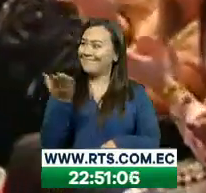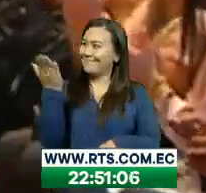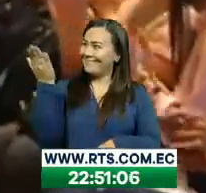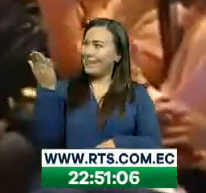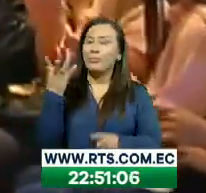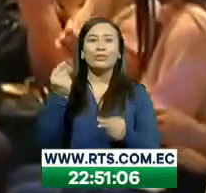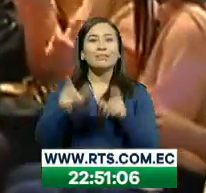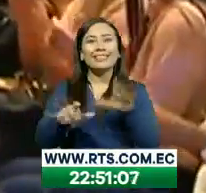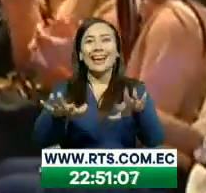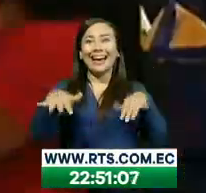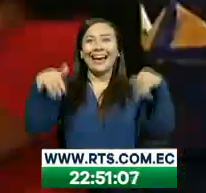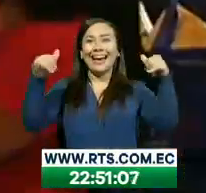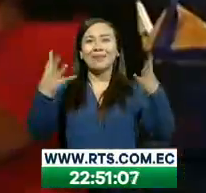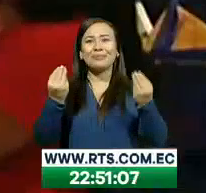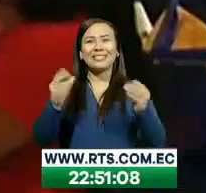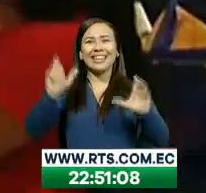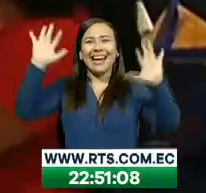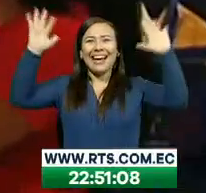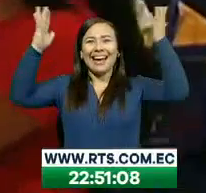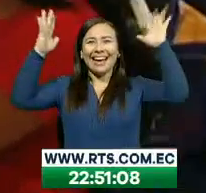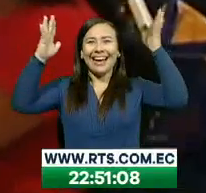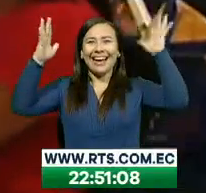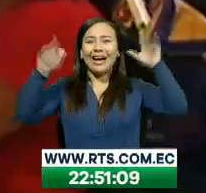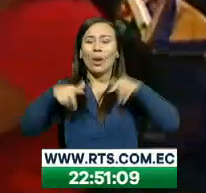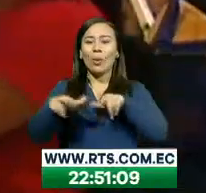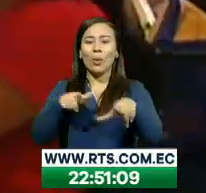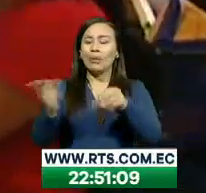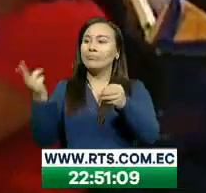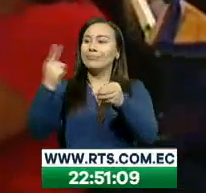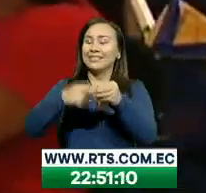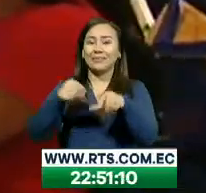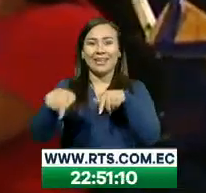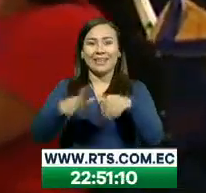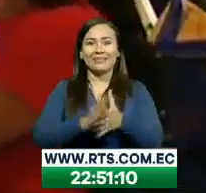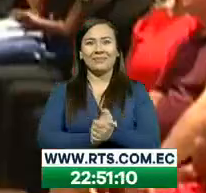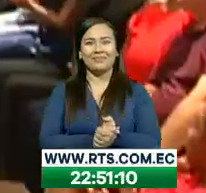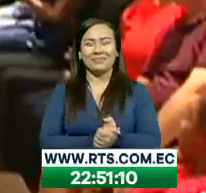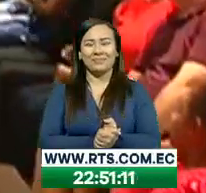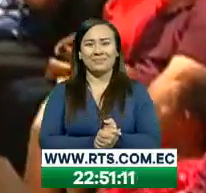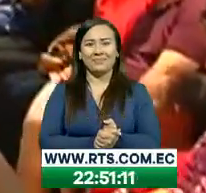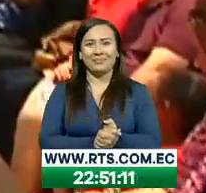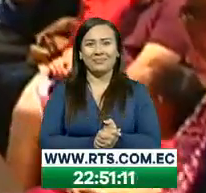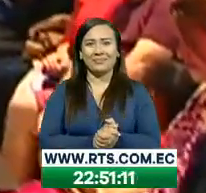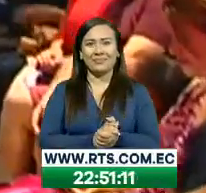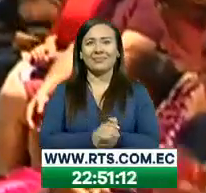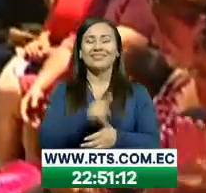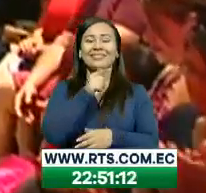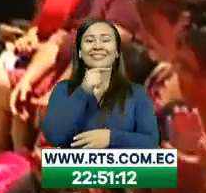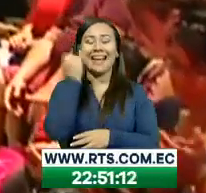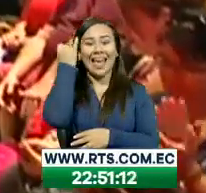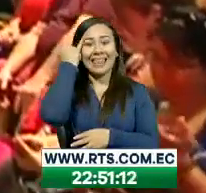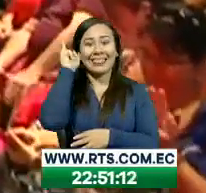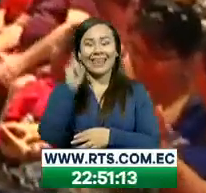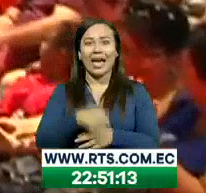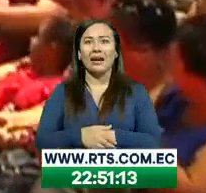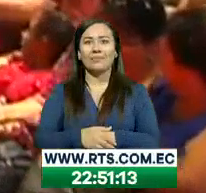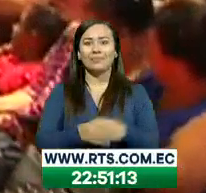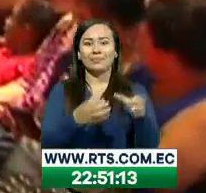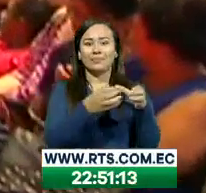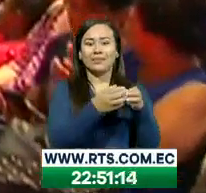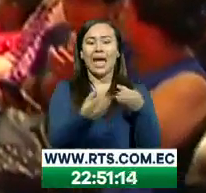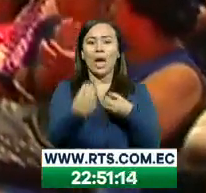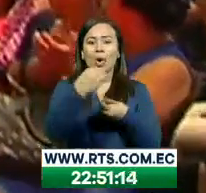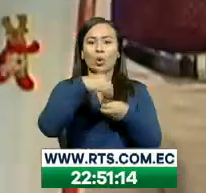robó la mirada y los aplausos de quienes se dieron cita a este evento. Evento que fue organizado por el Departamento de